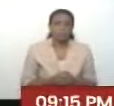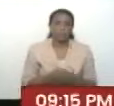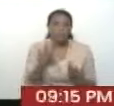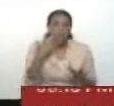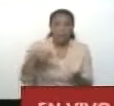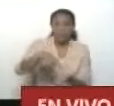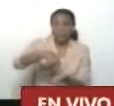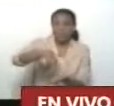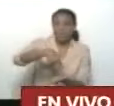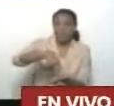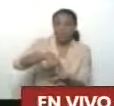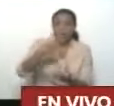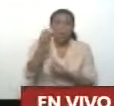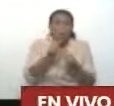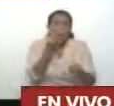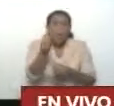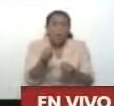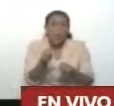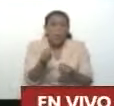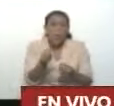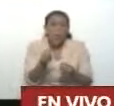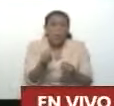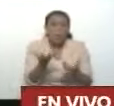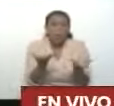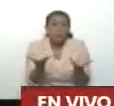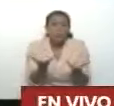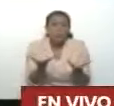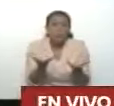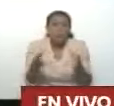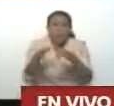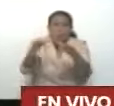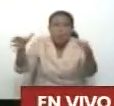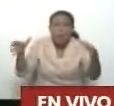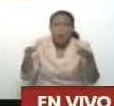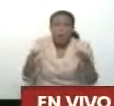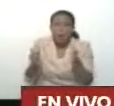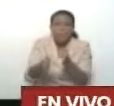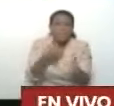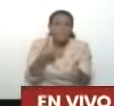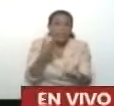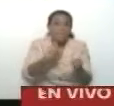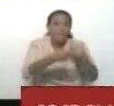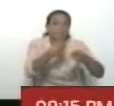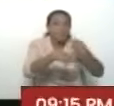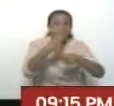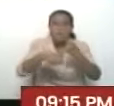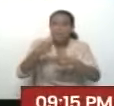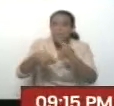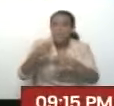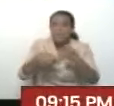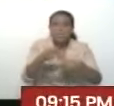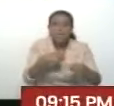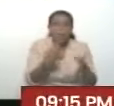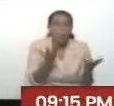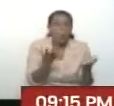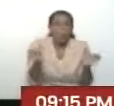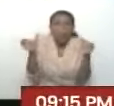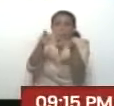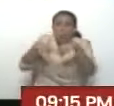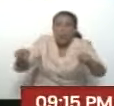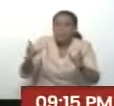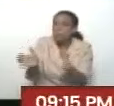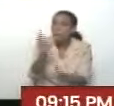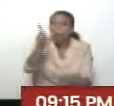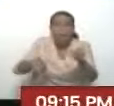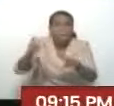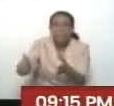Mientras bailaba pensaba, ¿cómo puede ser haber un hueco tan grande vacío? Claro, vendidas todas las entradas, ¿cómo va a haber una parte